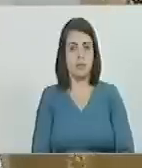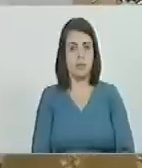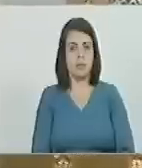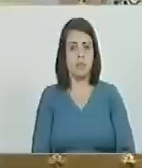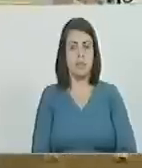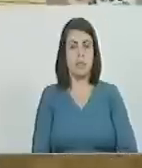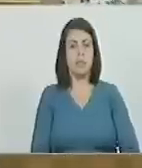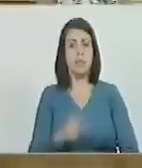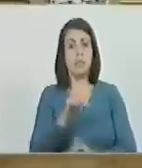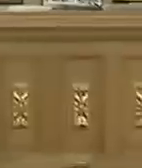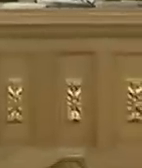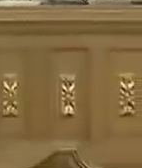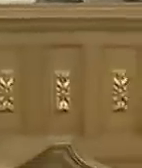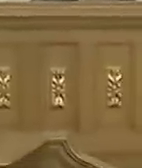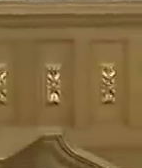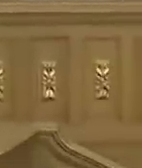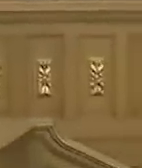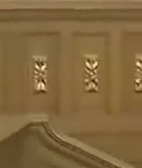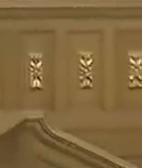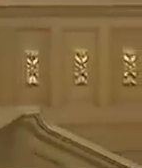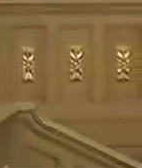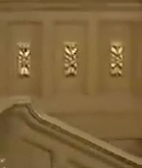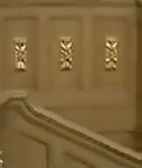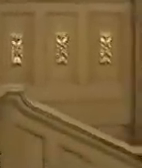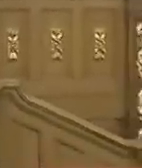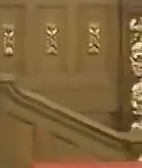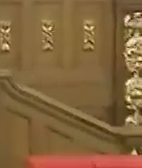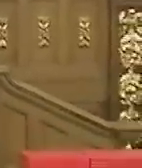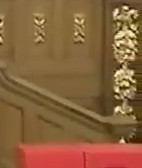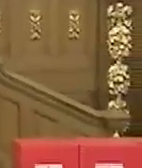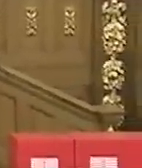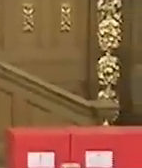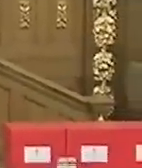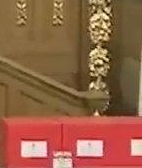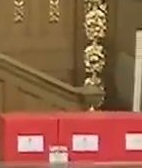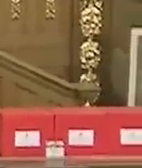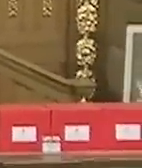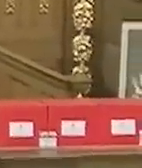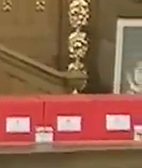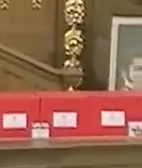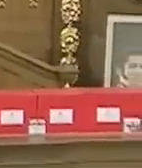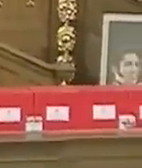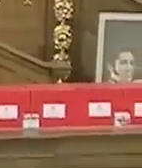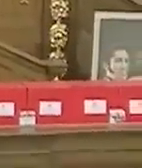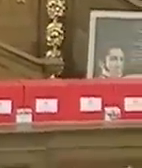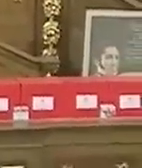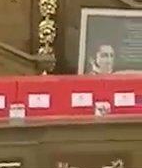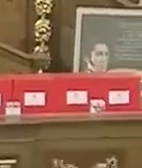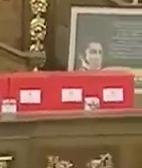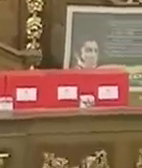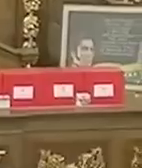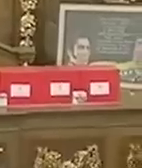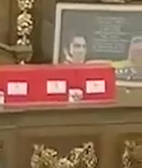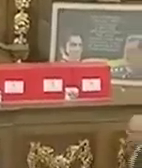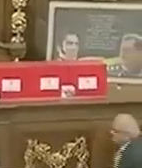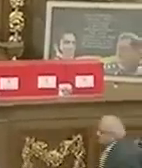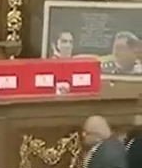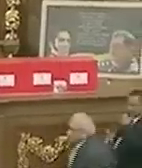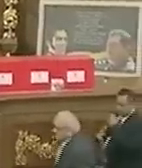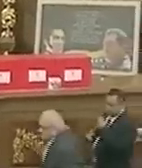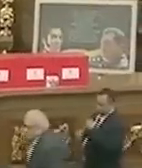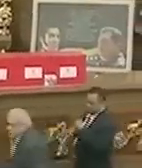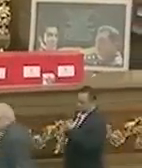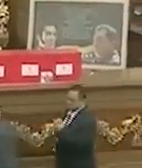2:00 de la tarde, así concluye esta jornada parlamentaria que ha sido convocado por hoy por la Asamblea Nacional del Poder Legislativo de la República Bolivariana de